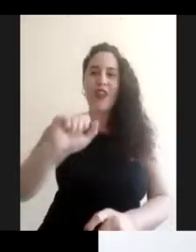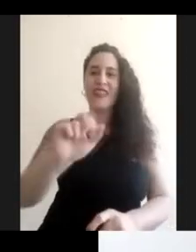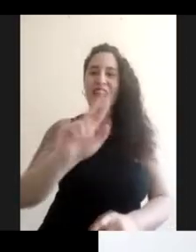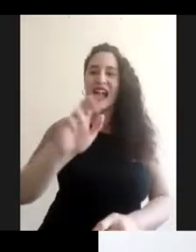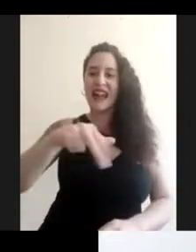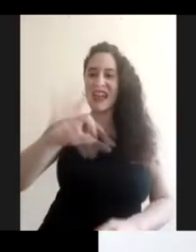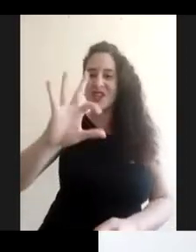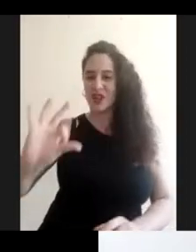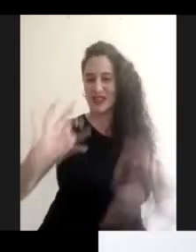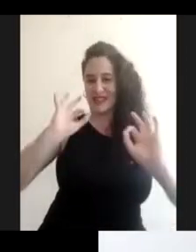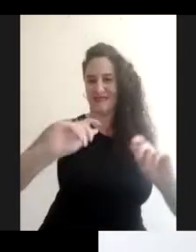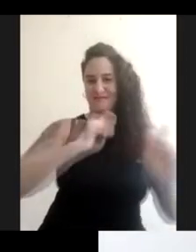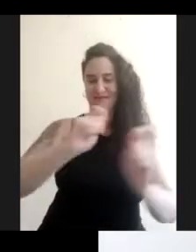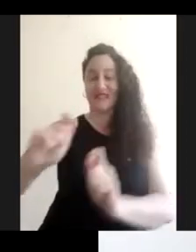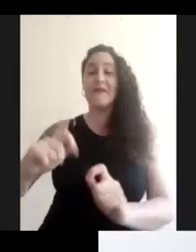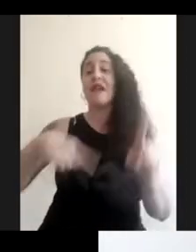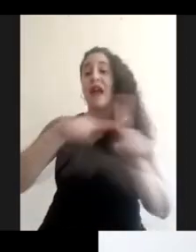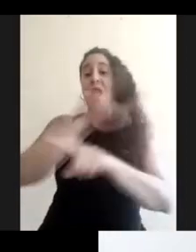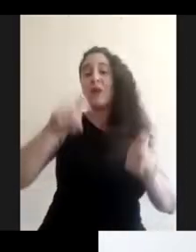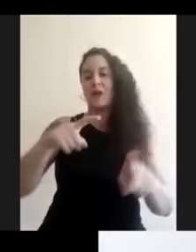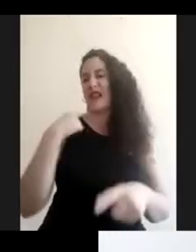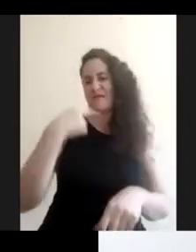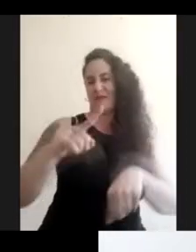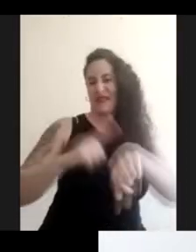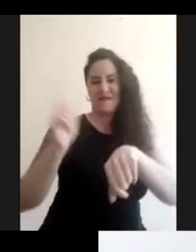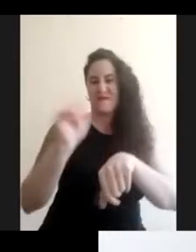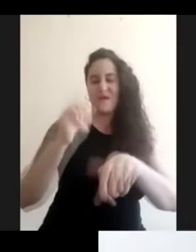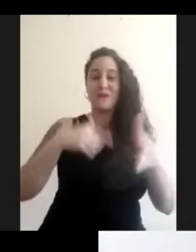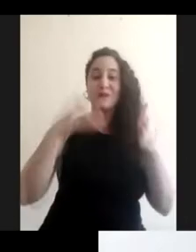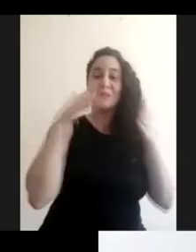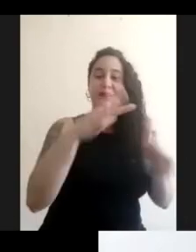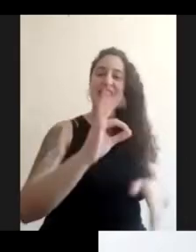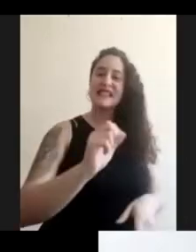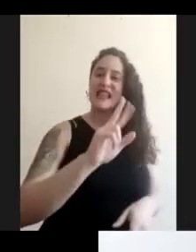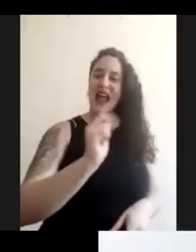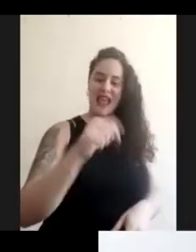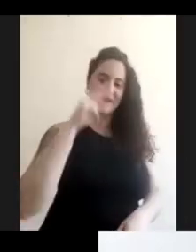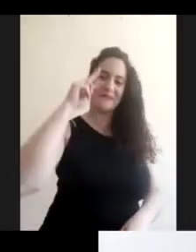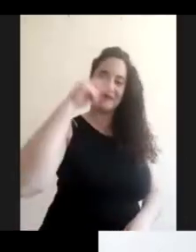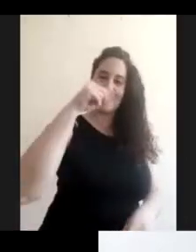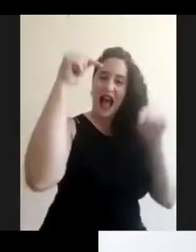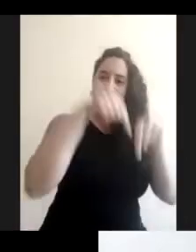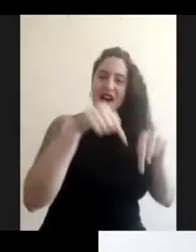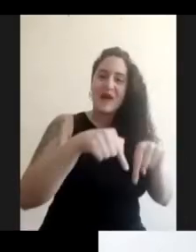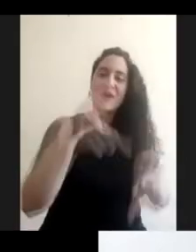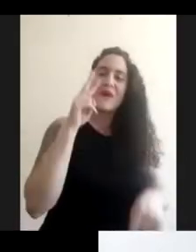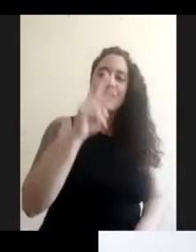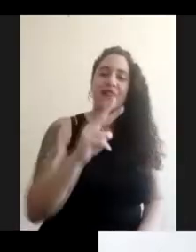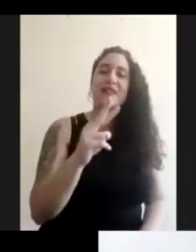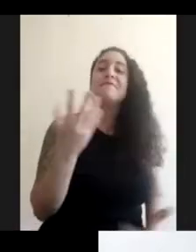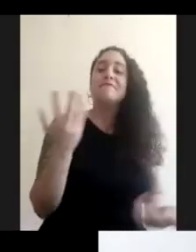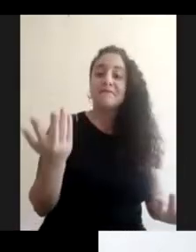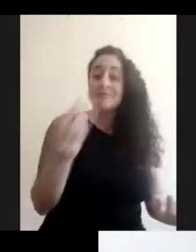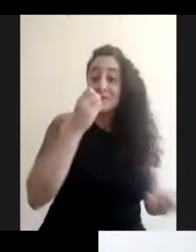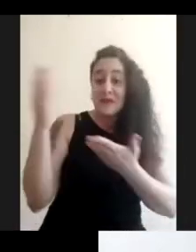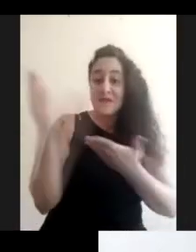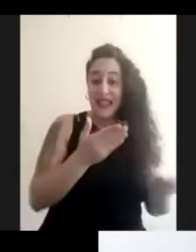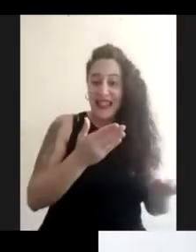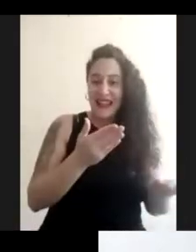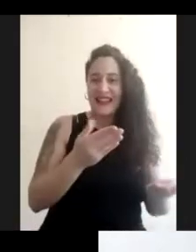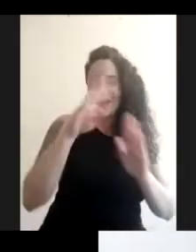vamos a empezar, por ejemplo, con Sara, que la vemos aquí abajo. Hola Sara, bienvenida a nuestro